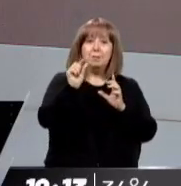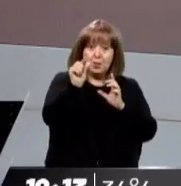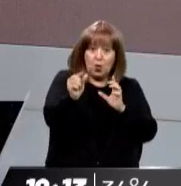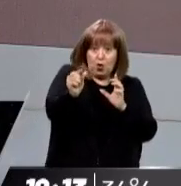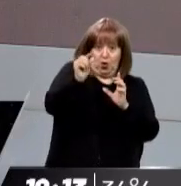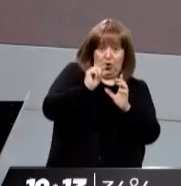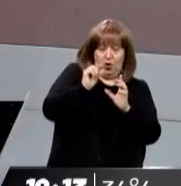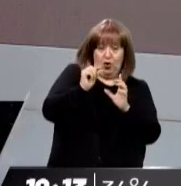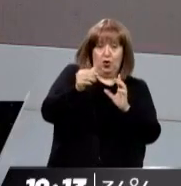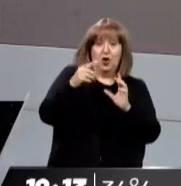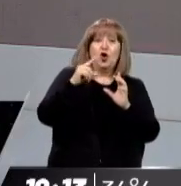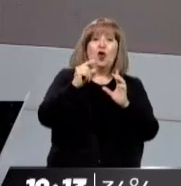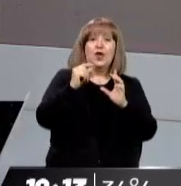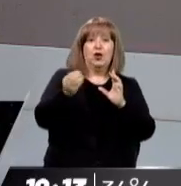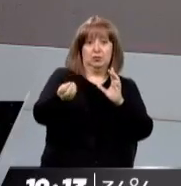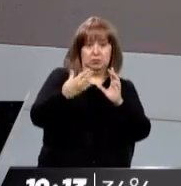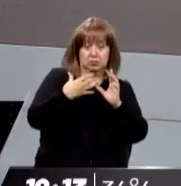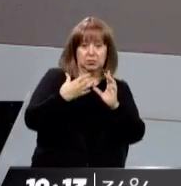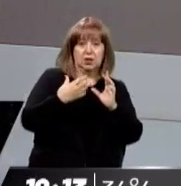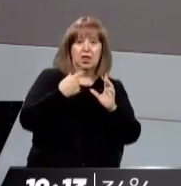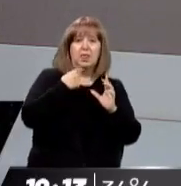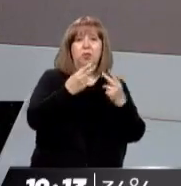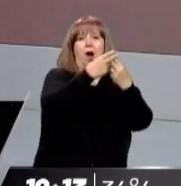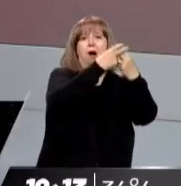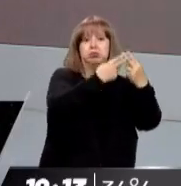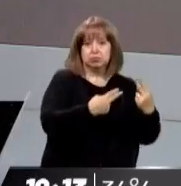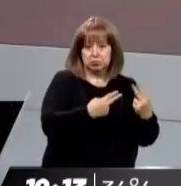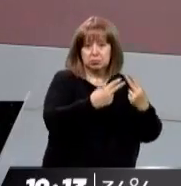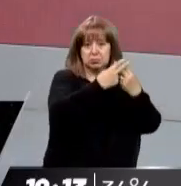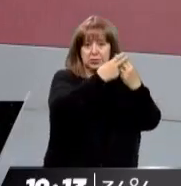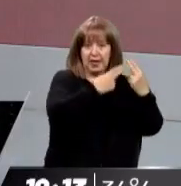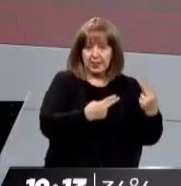código, entonces le podemos así negativizar, así le llaman.